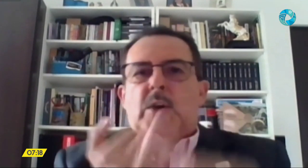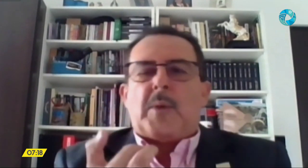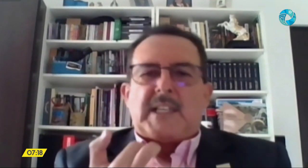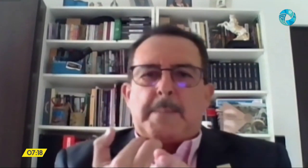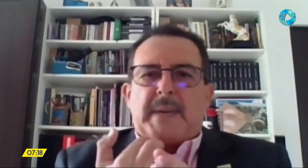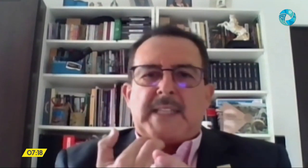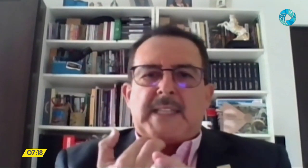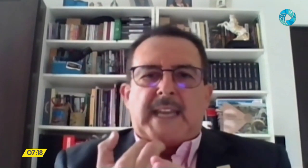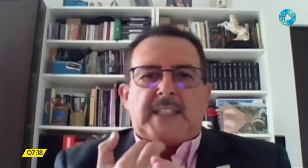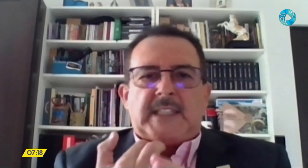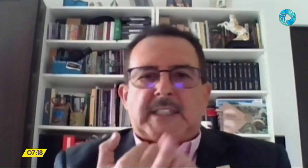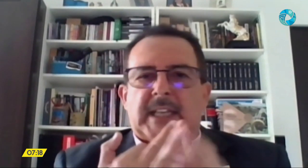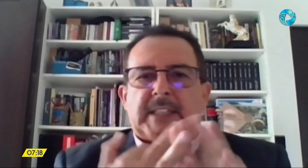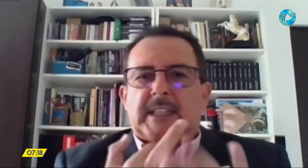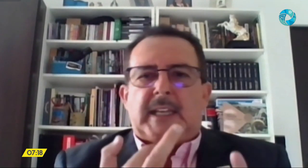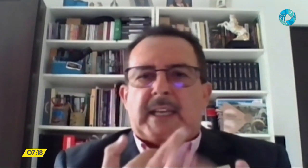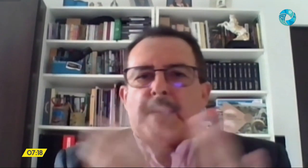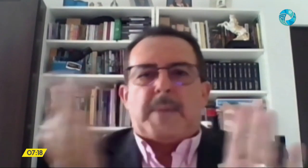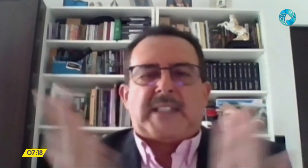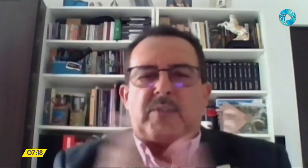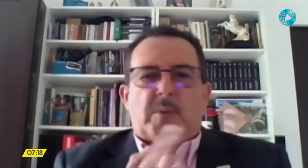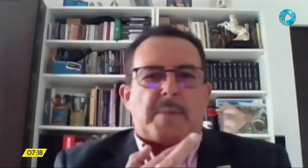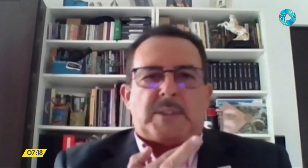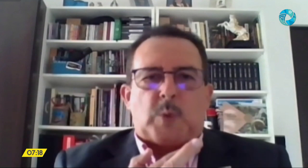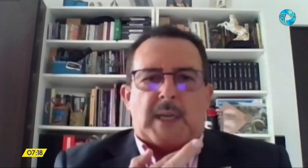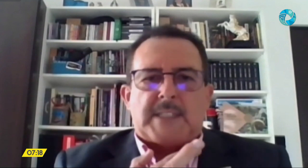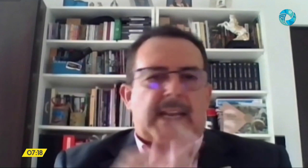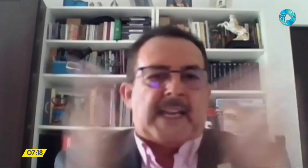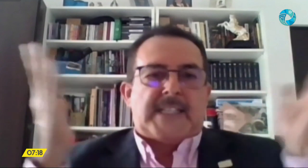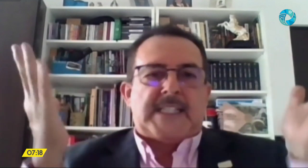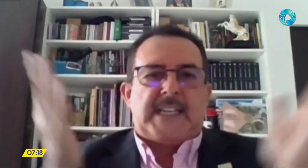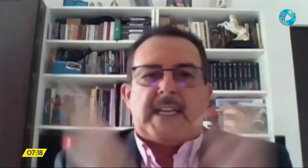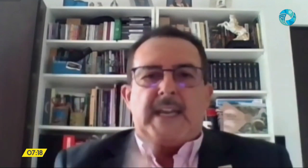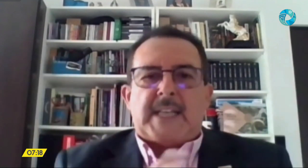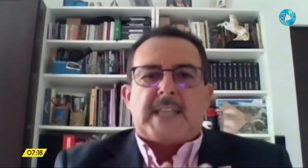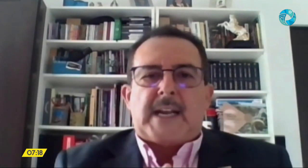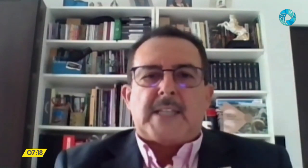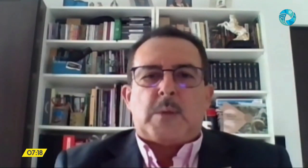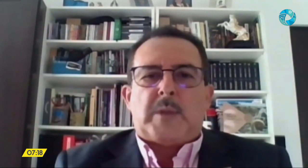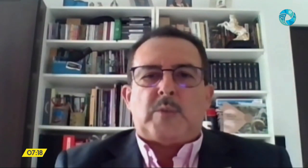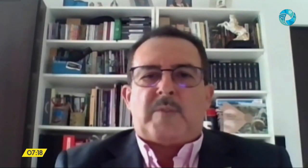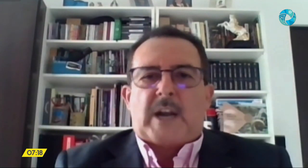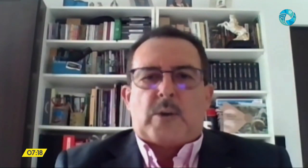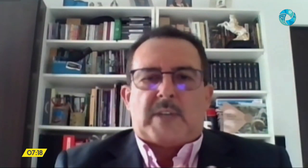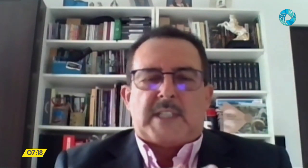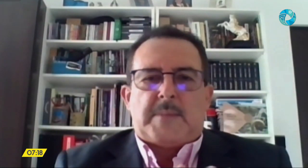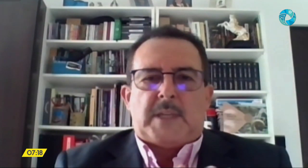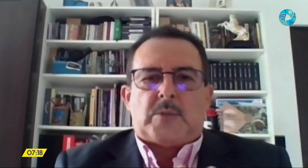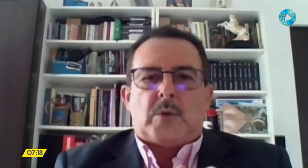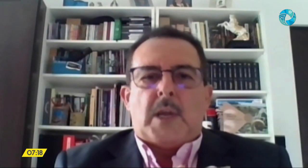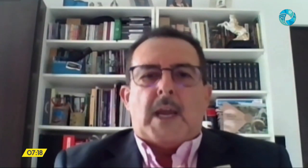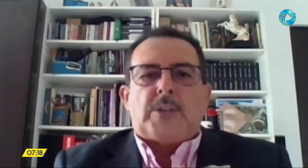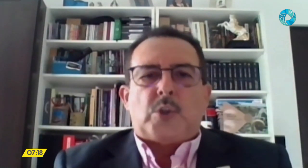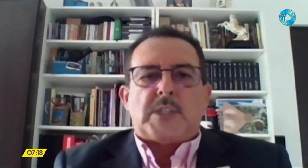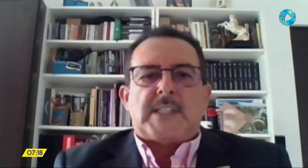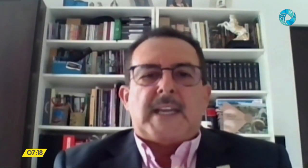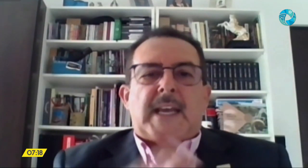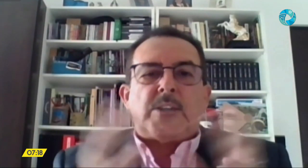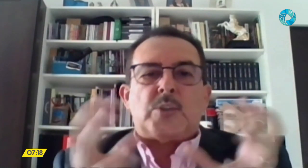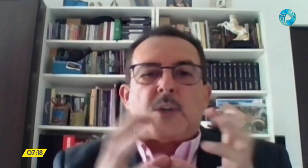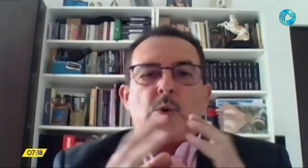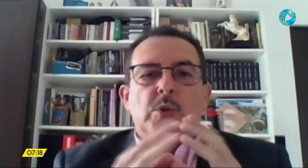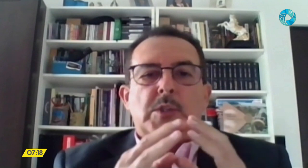las empresas de internet y de plataformas virtuales, que ellas sí están en este momento en franco crecimiento. Entonces,